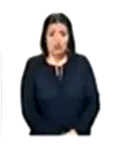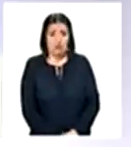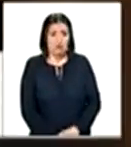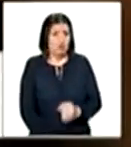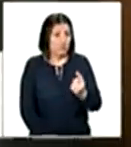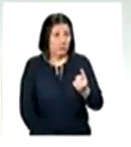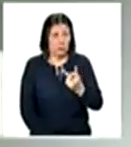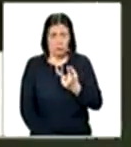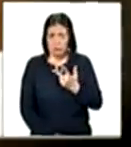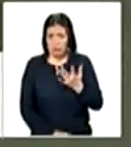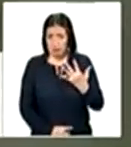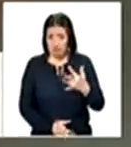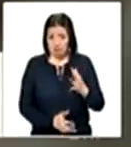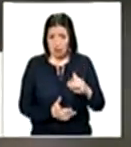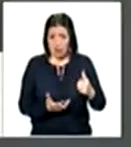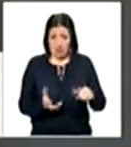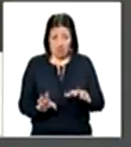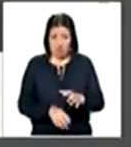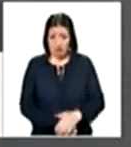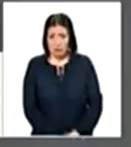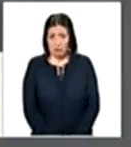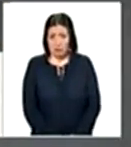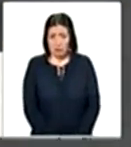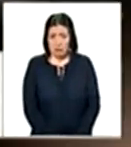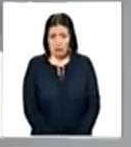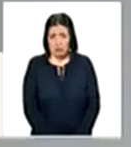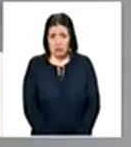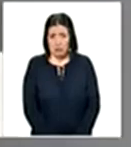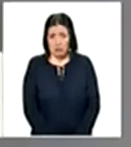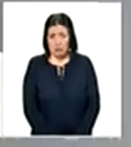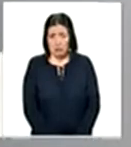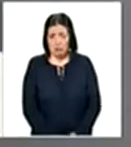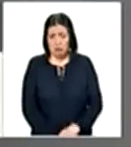1, 2, 3, cámara y acción.